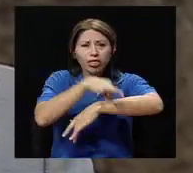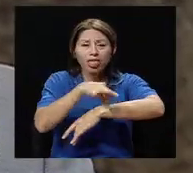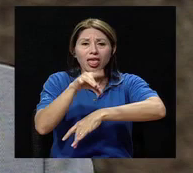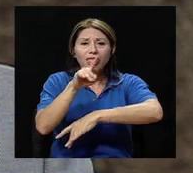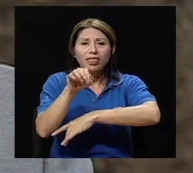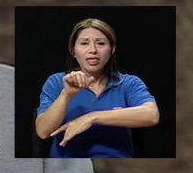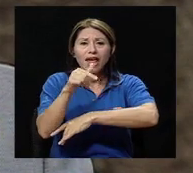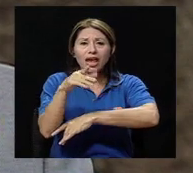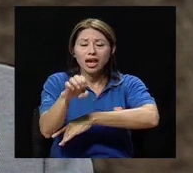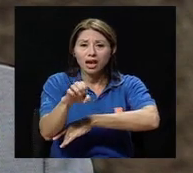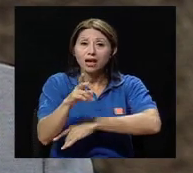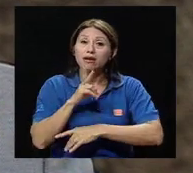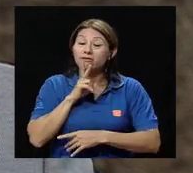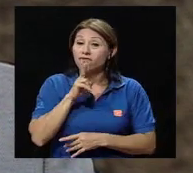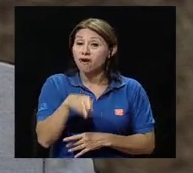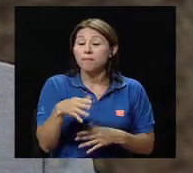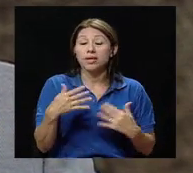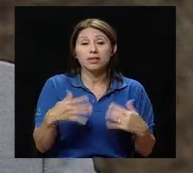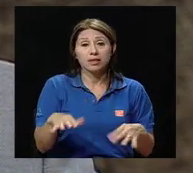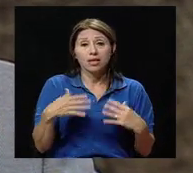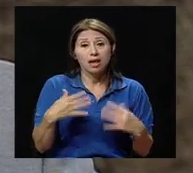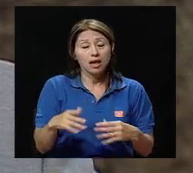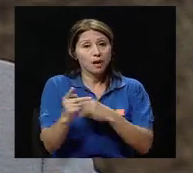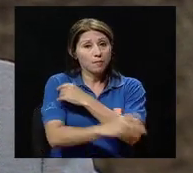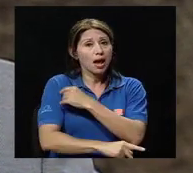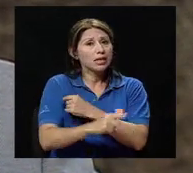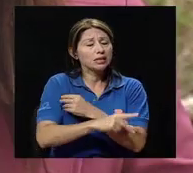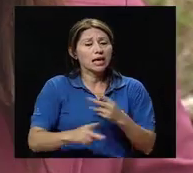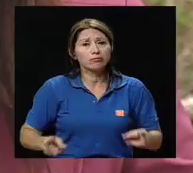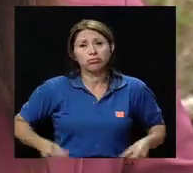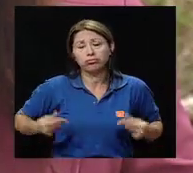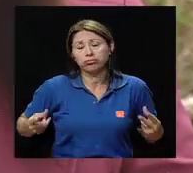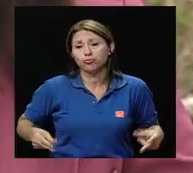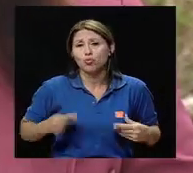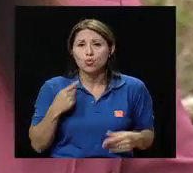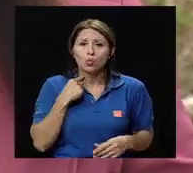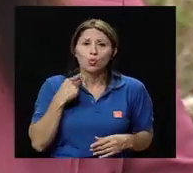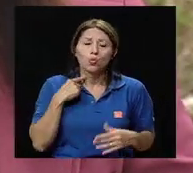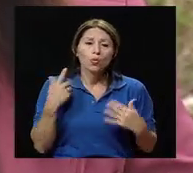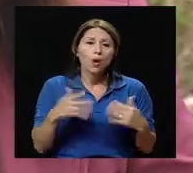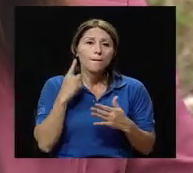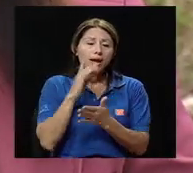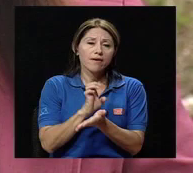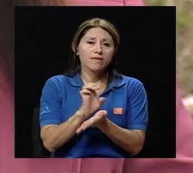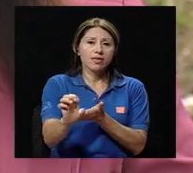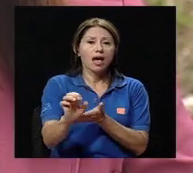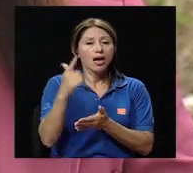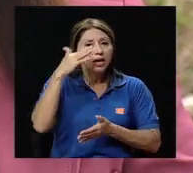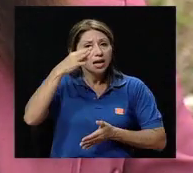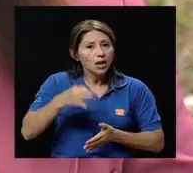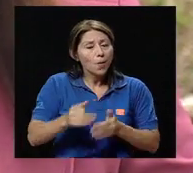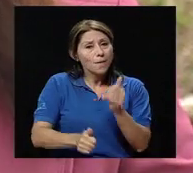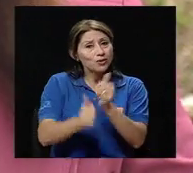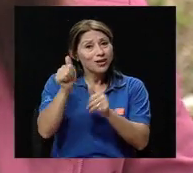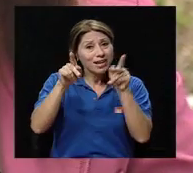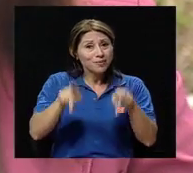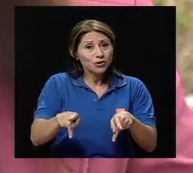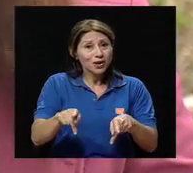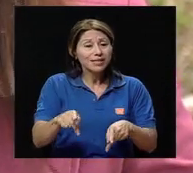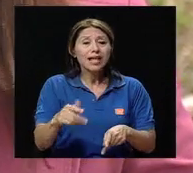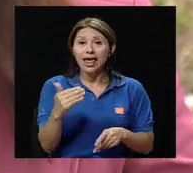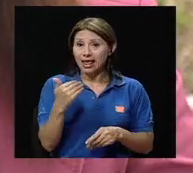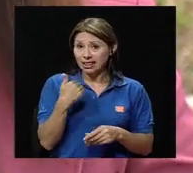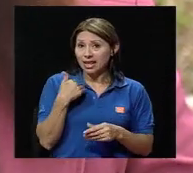inversión pues muy cuantiosa de nuestro país, ¿verdad? En ese sentido, y yo creo que la mayoría de las personas tenemos por lo menos algún familiar o